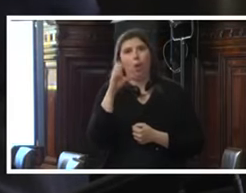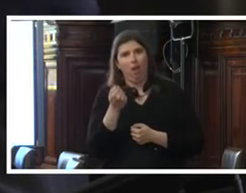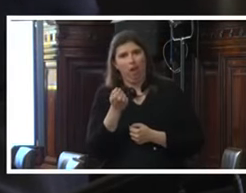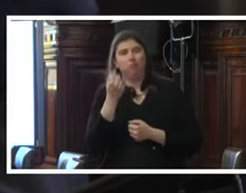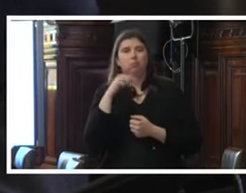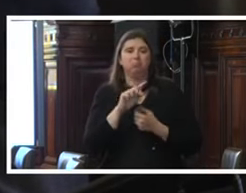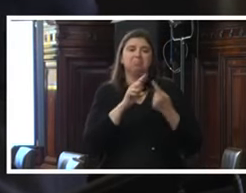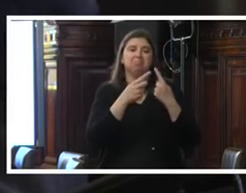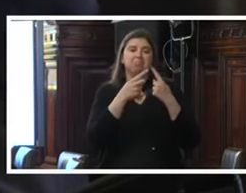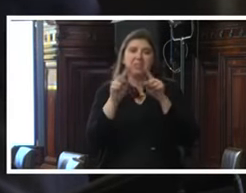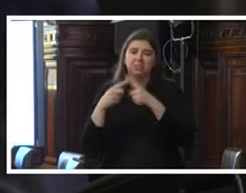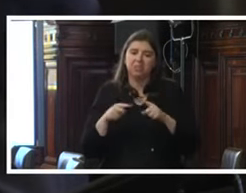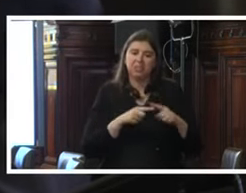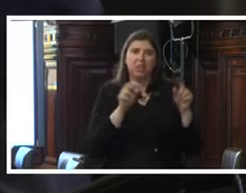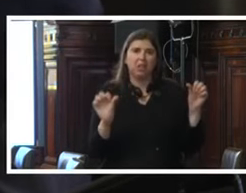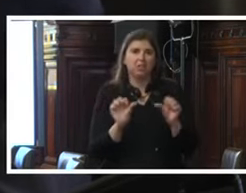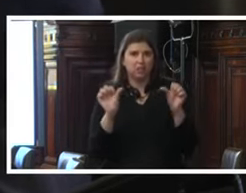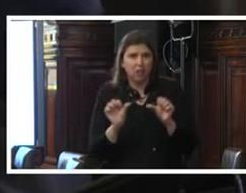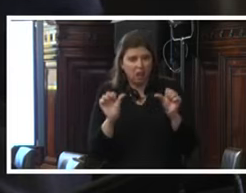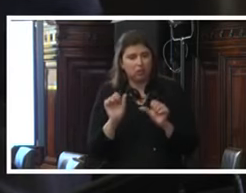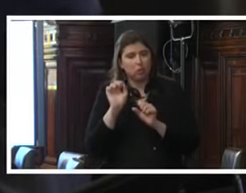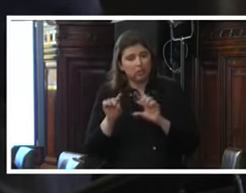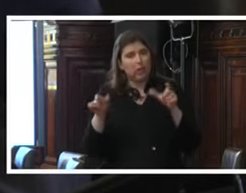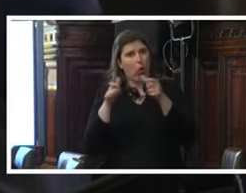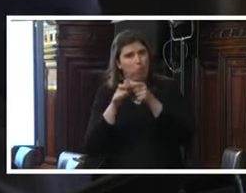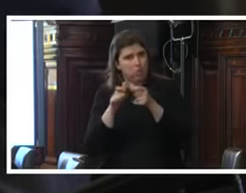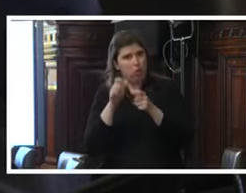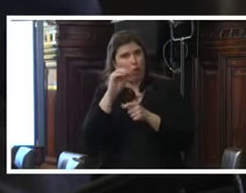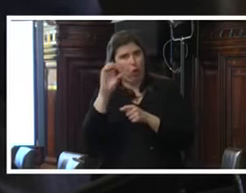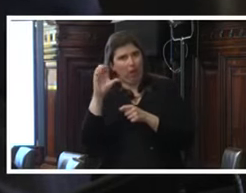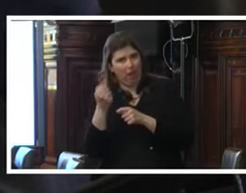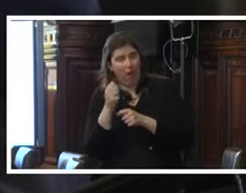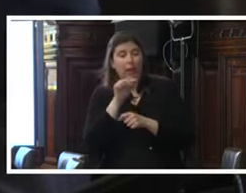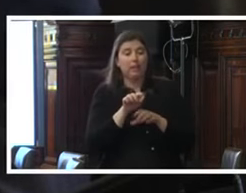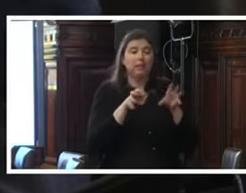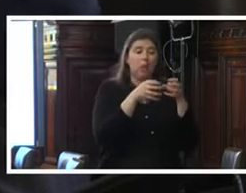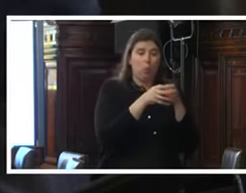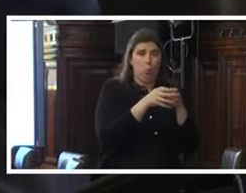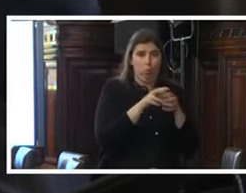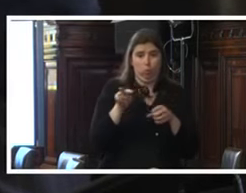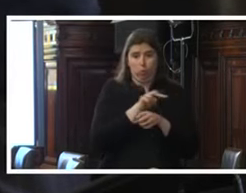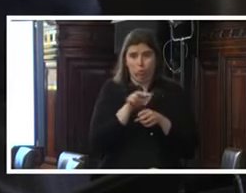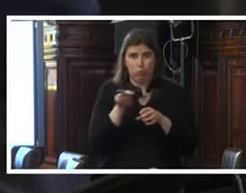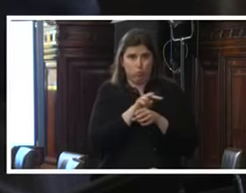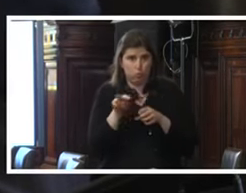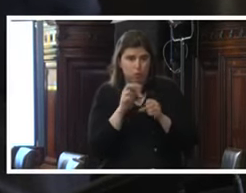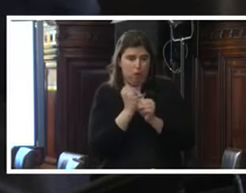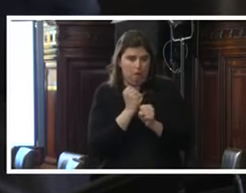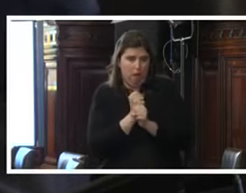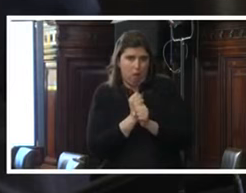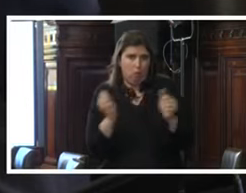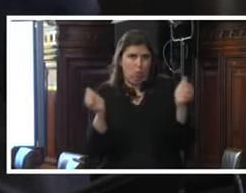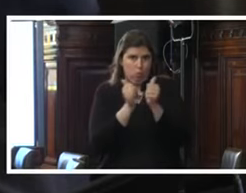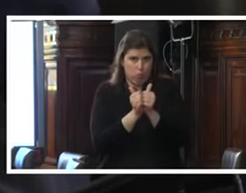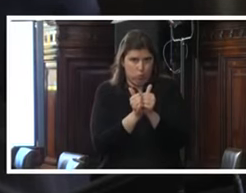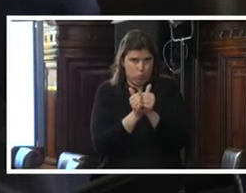comunes con la comisión y este grupo de la oea incluso a